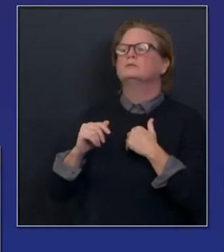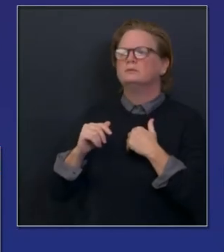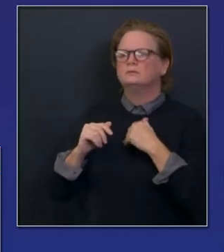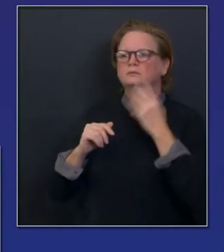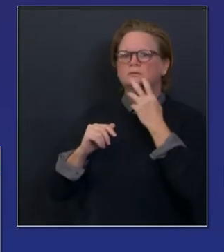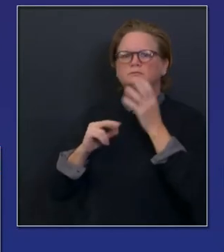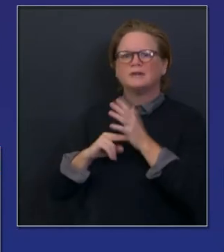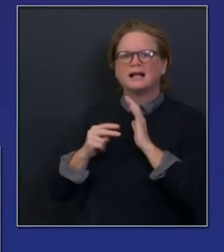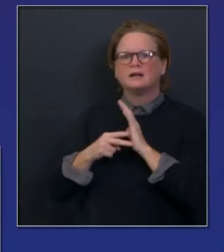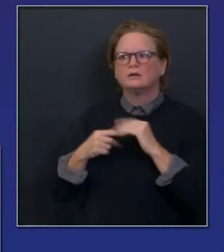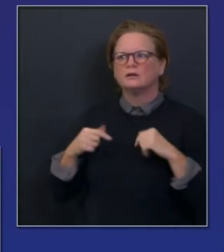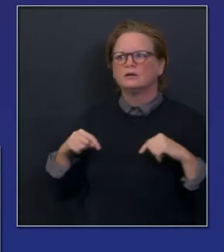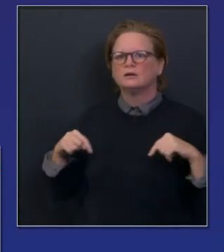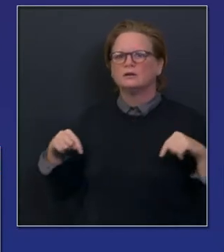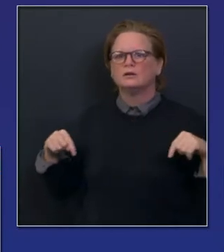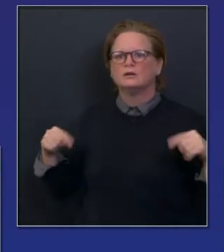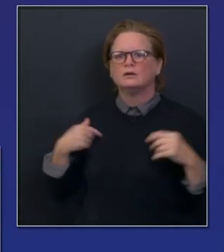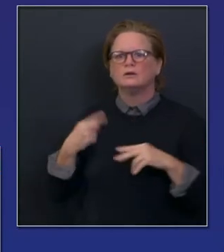llenando